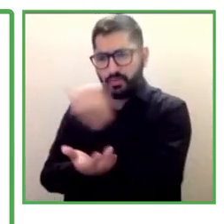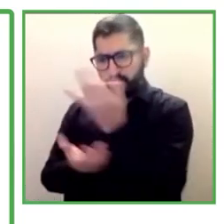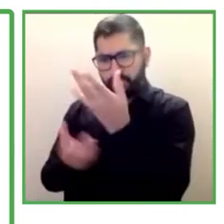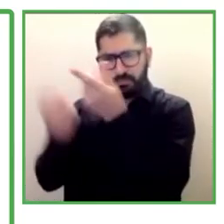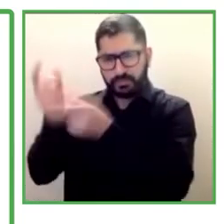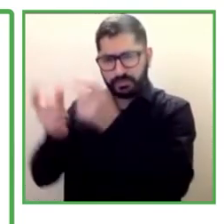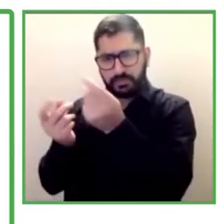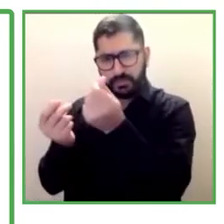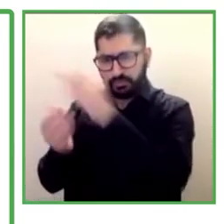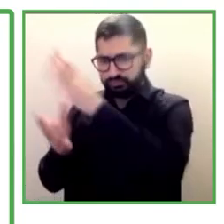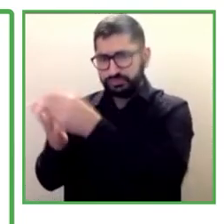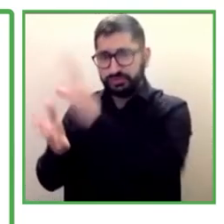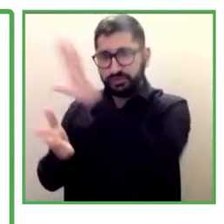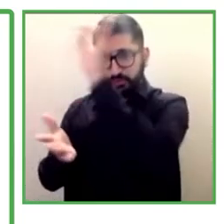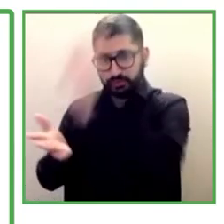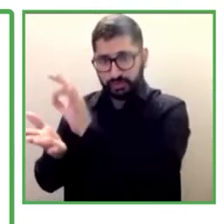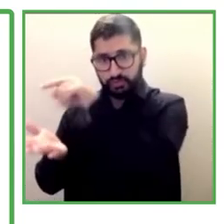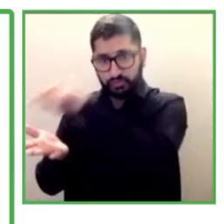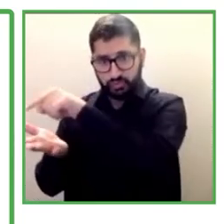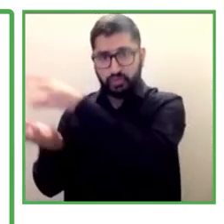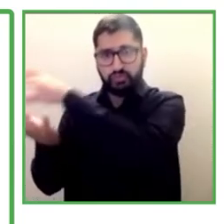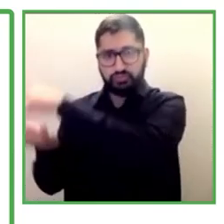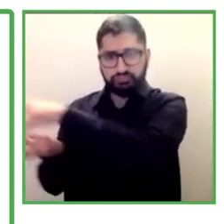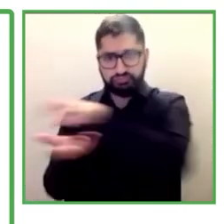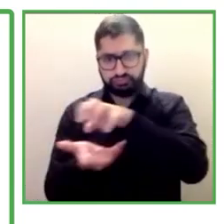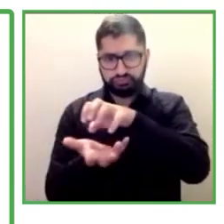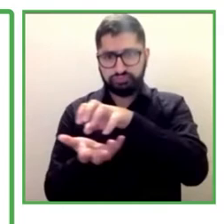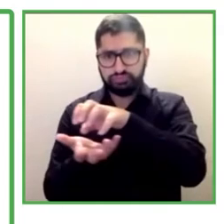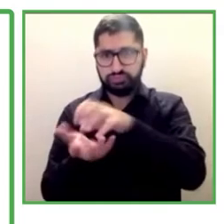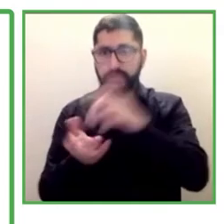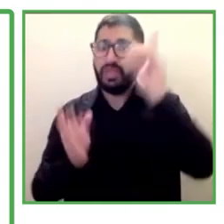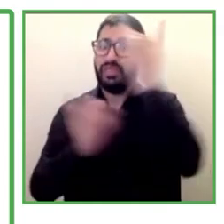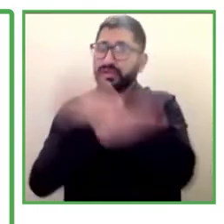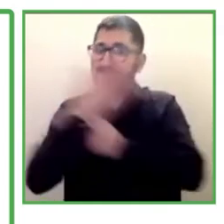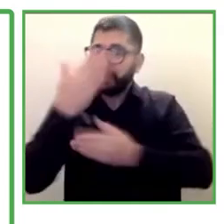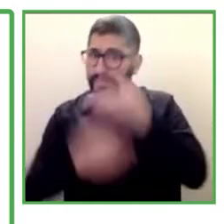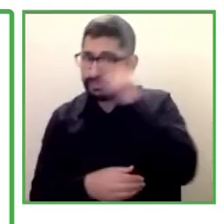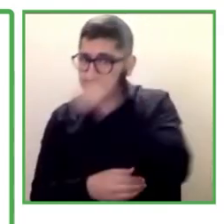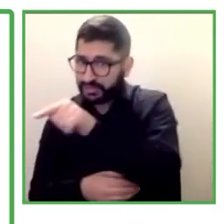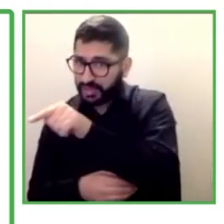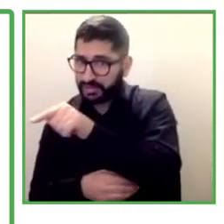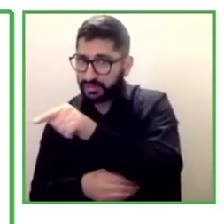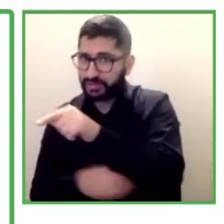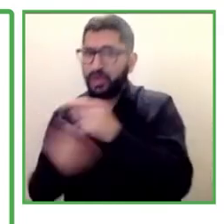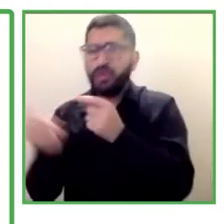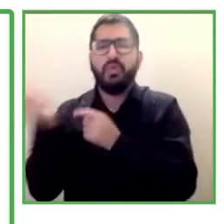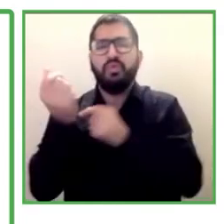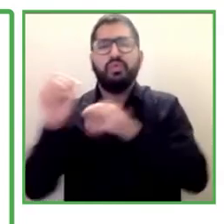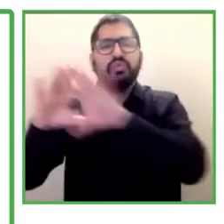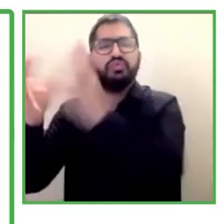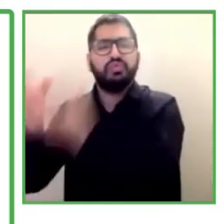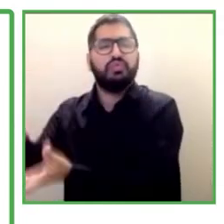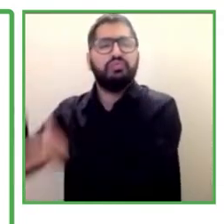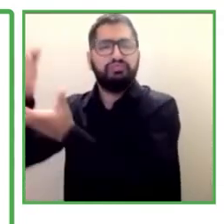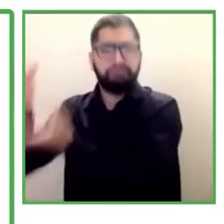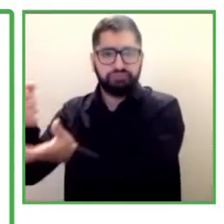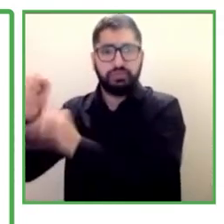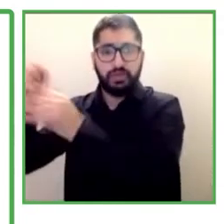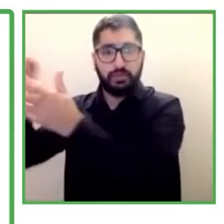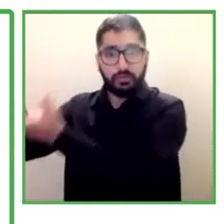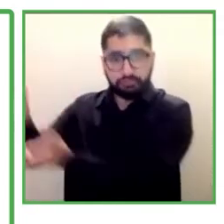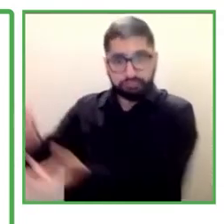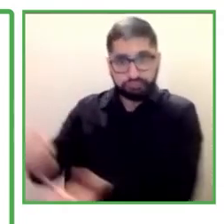con discapacidad, que era la cuota que había hasta el momento, y se amplía a tener un 7%. Ese